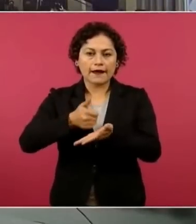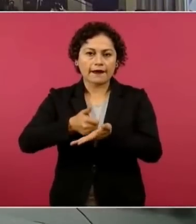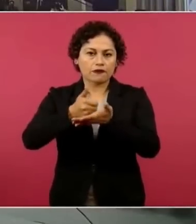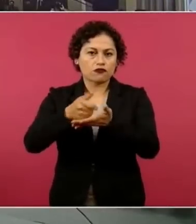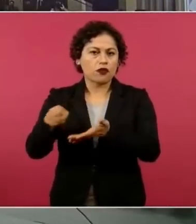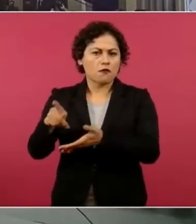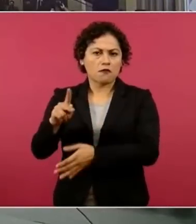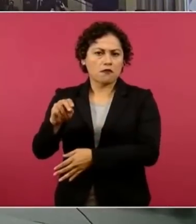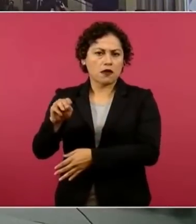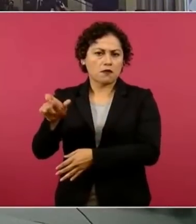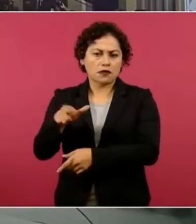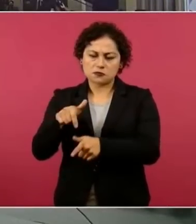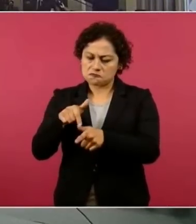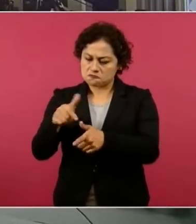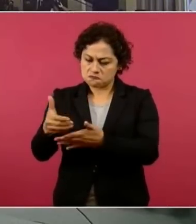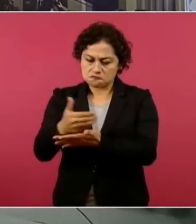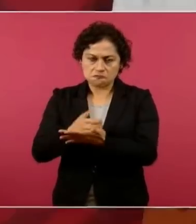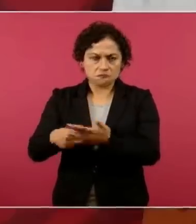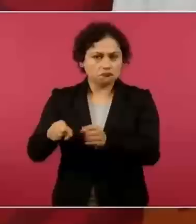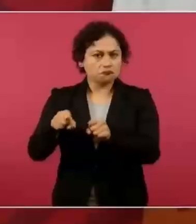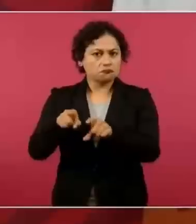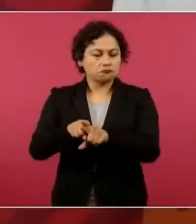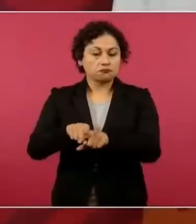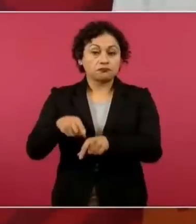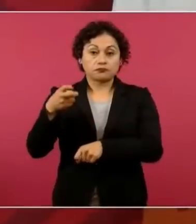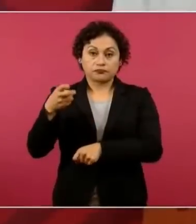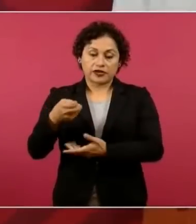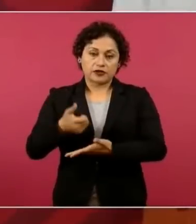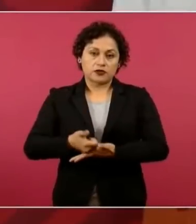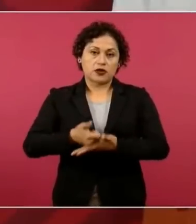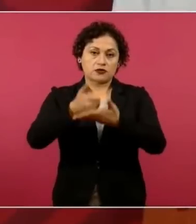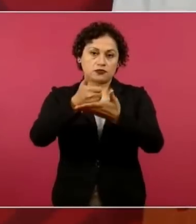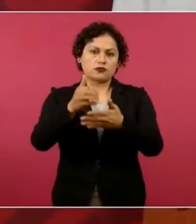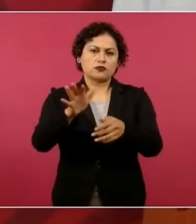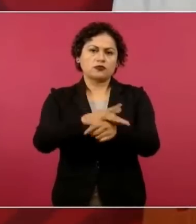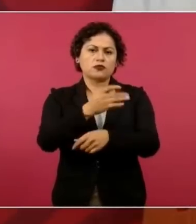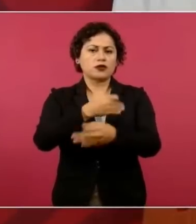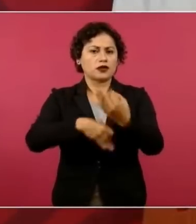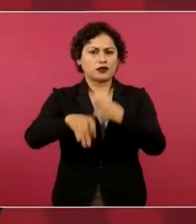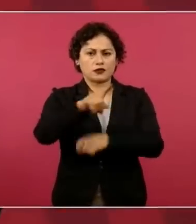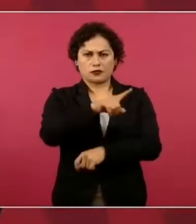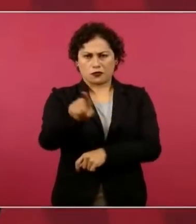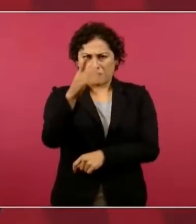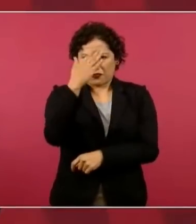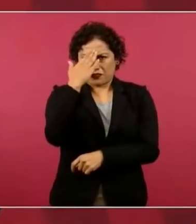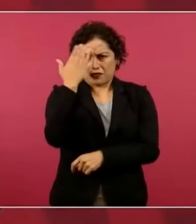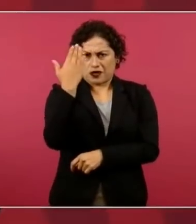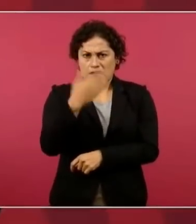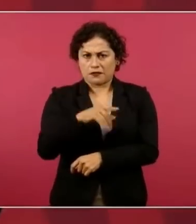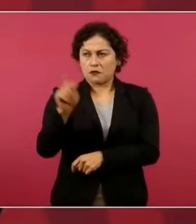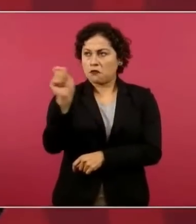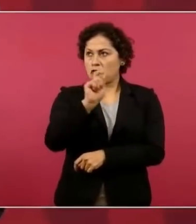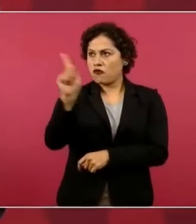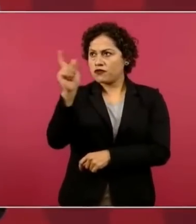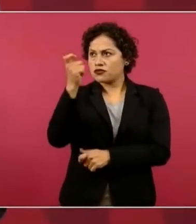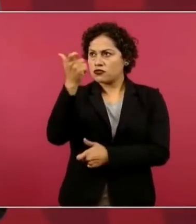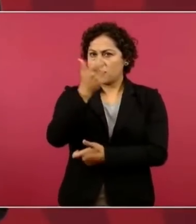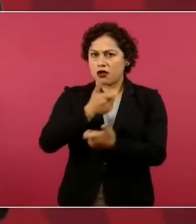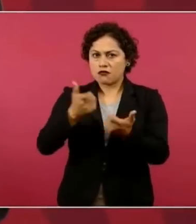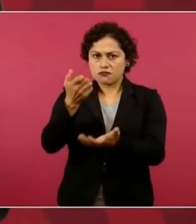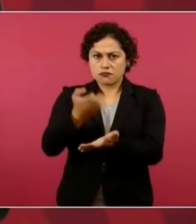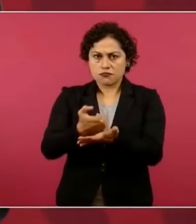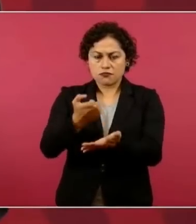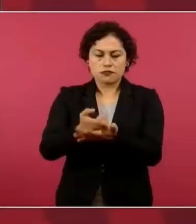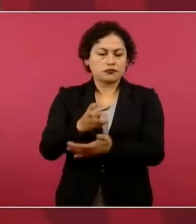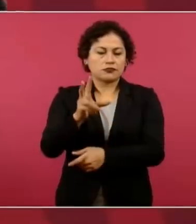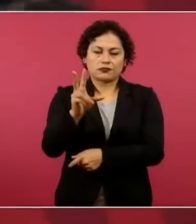permitió, porque todo el mundo lo sabe, no hace falta ser economista, todo el mundo sabe que si